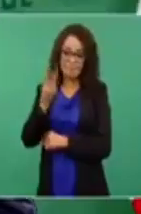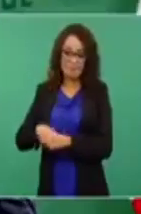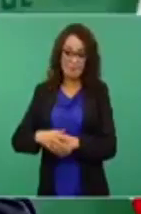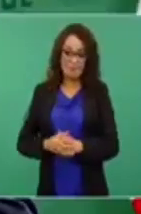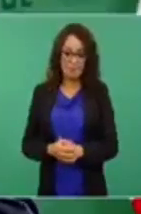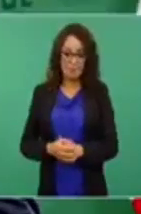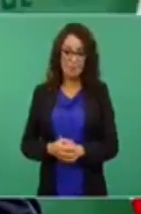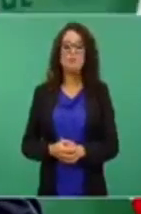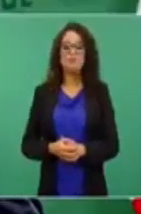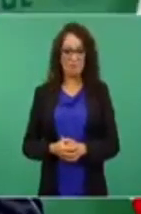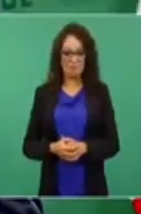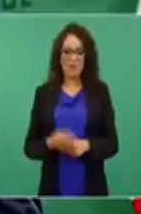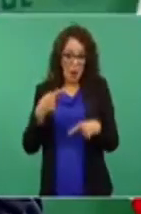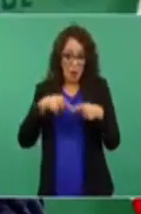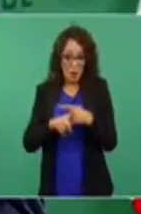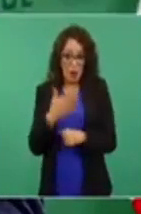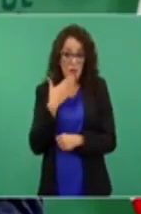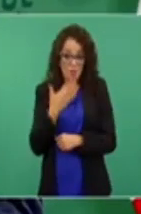empezamos a entendernos,